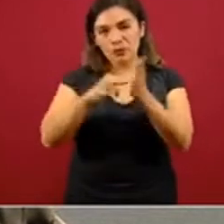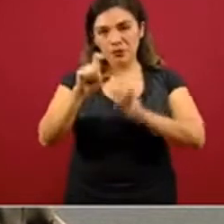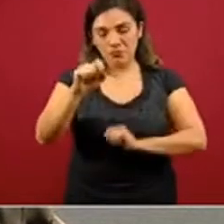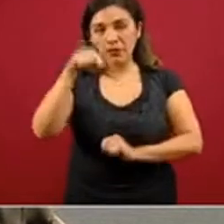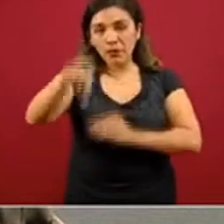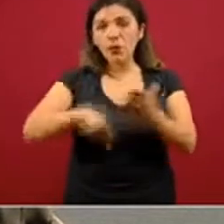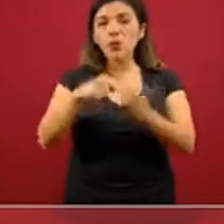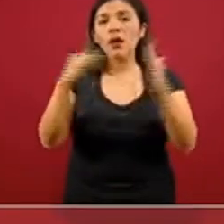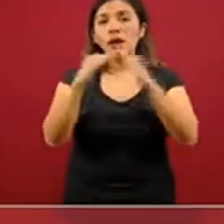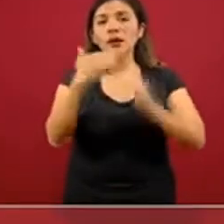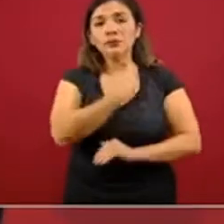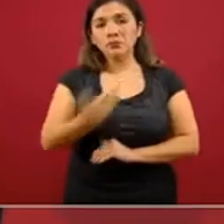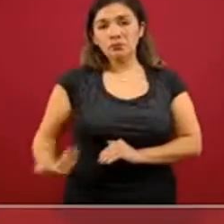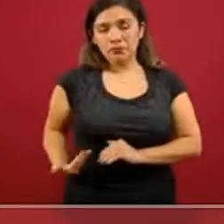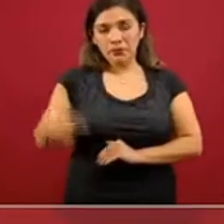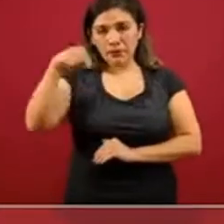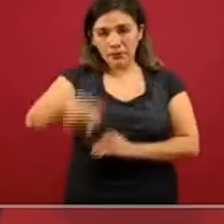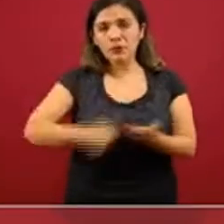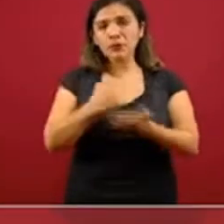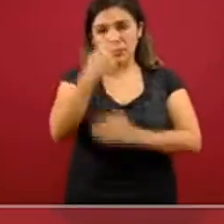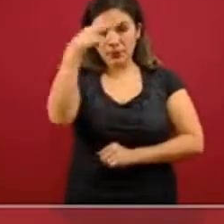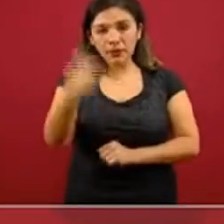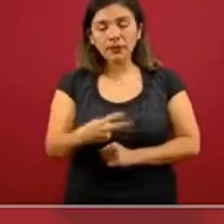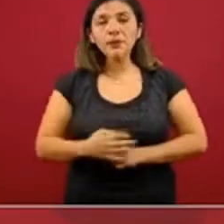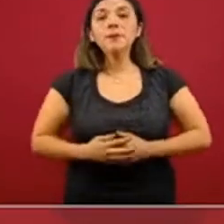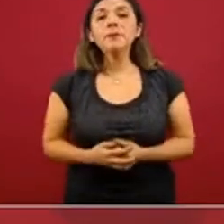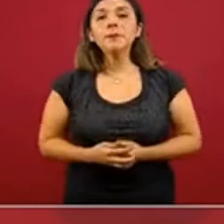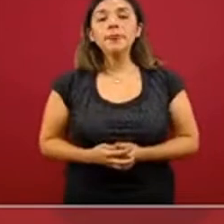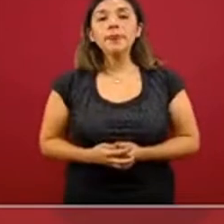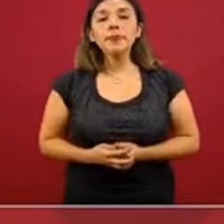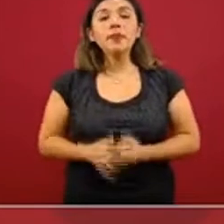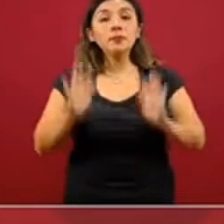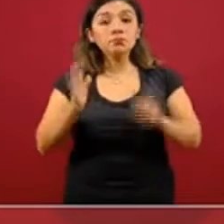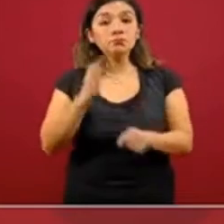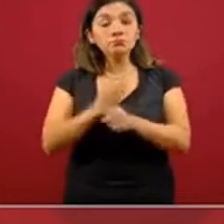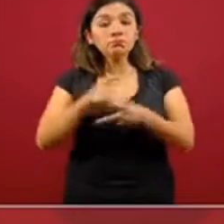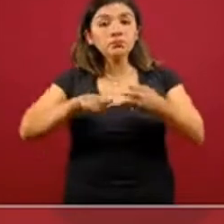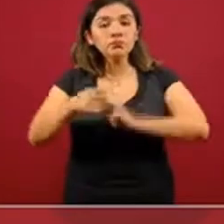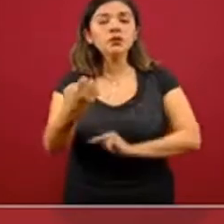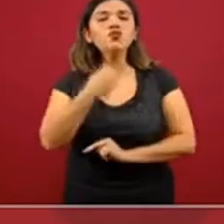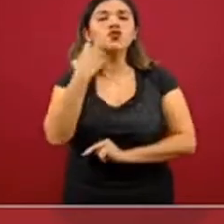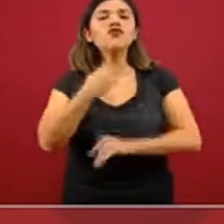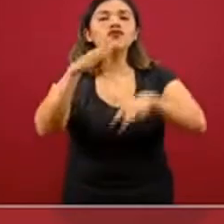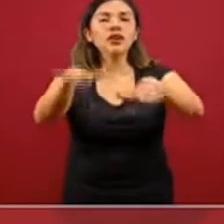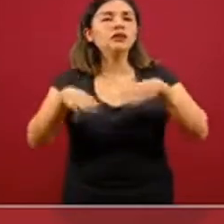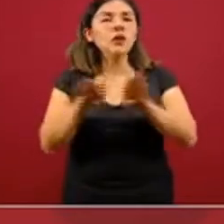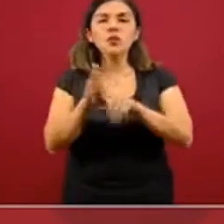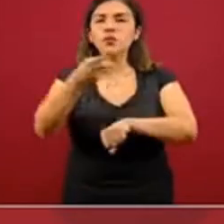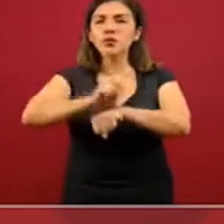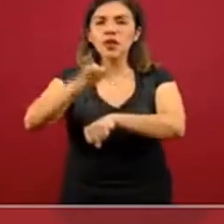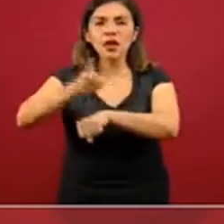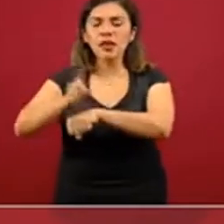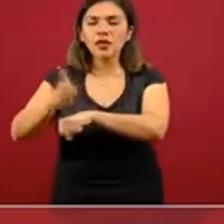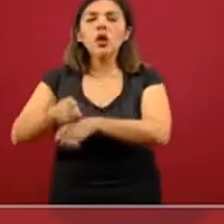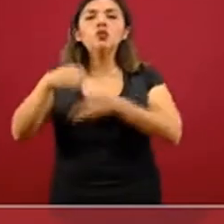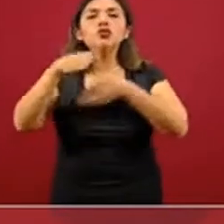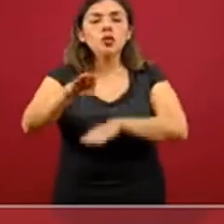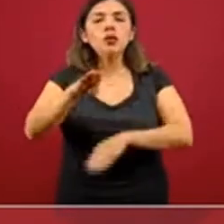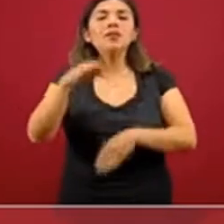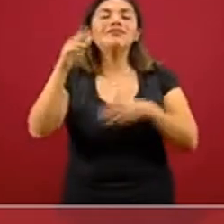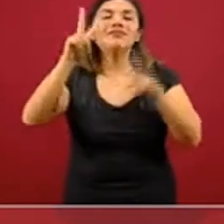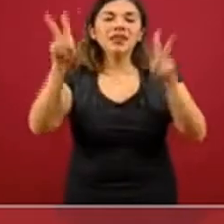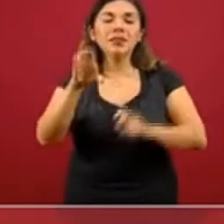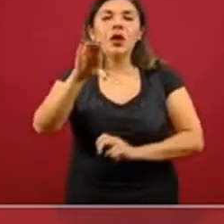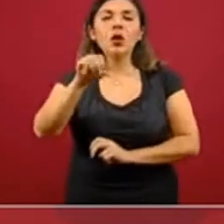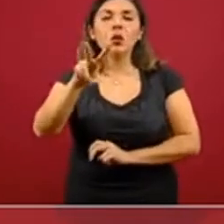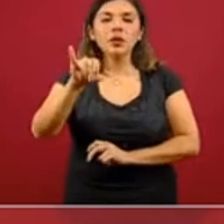Estamos en el Palacio Nacional de México, en la Ciudad de México. Y vamos a iniciar la conferencia de prensa diaria sobre